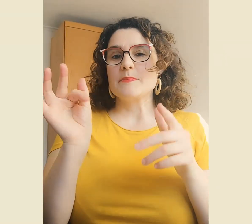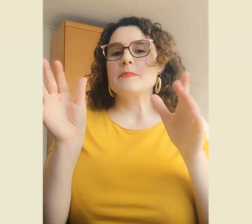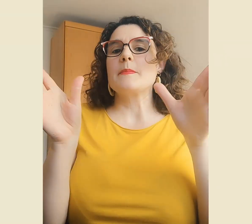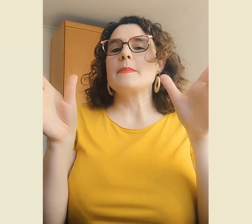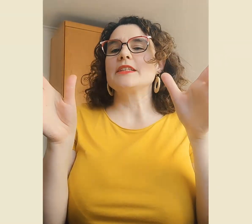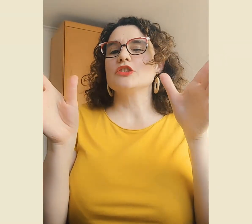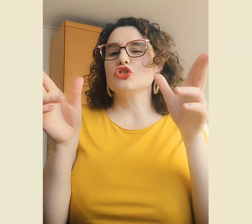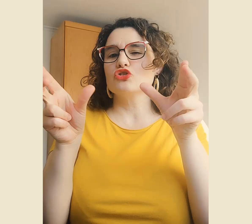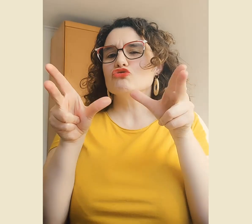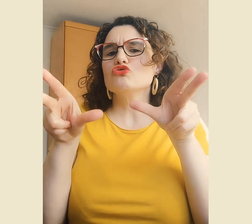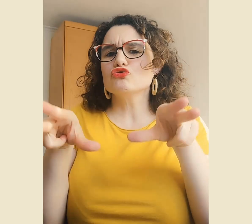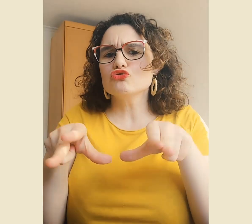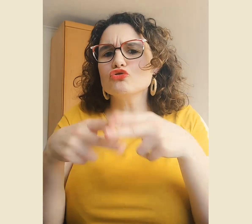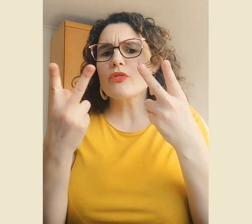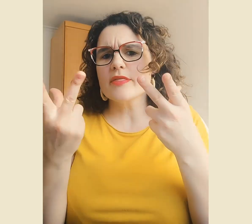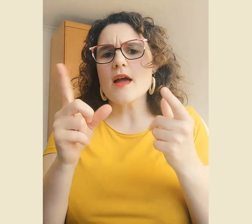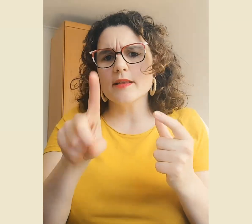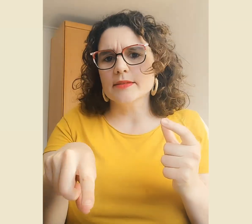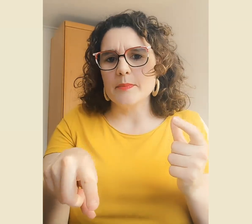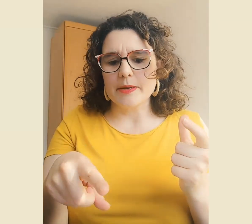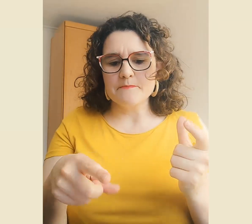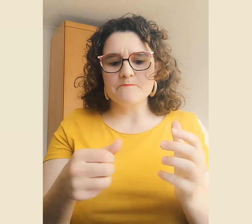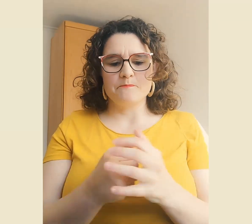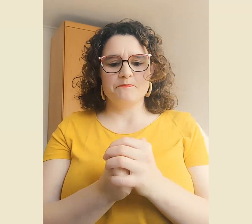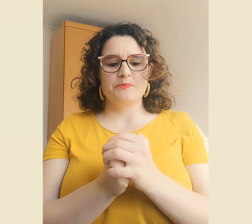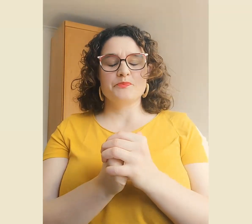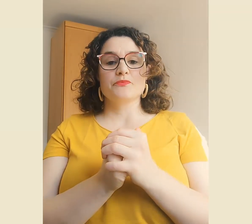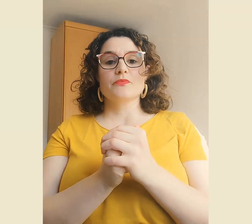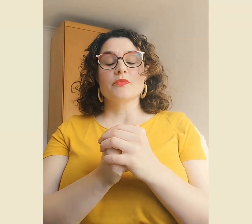académicos y también sociales.